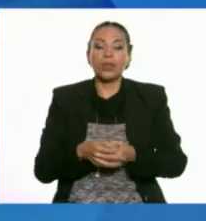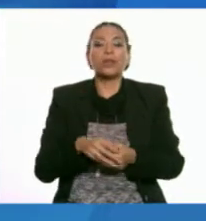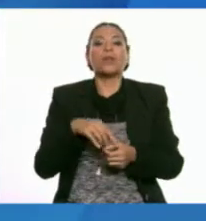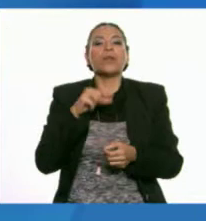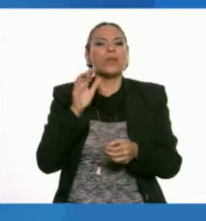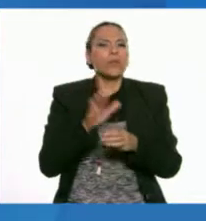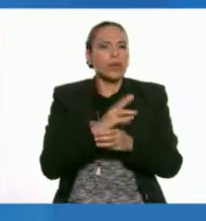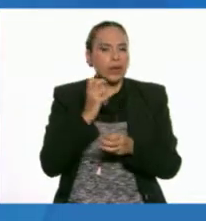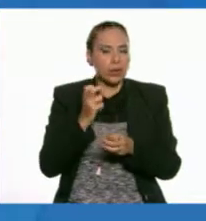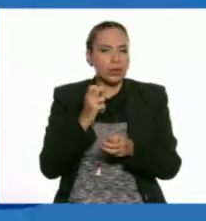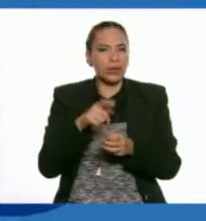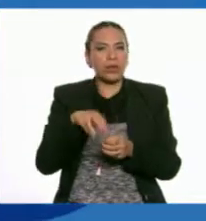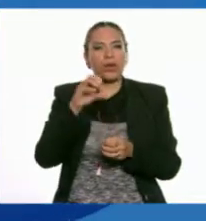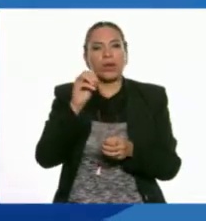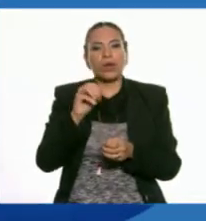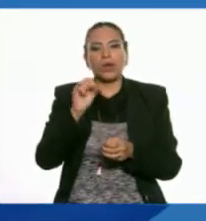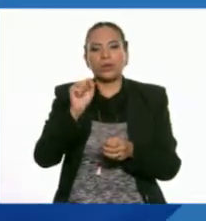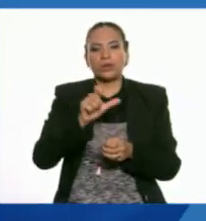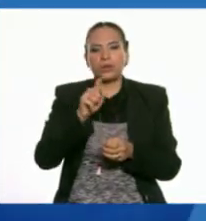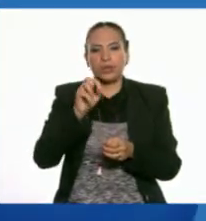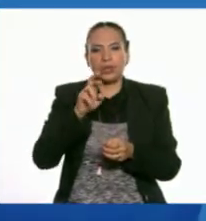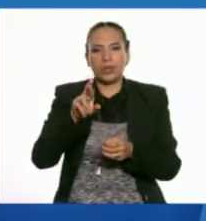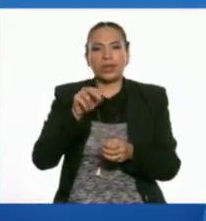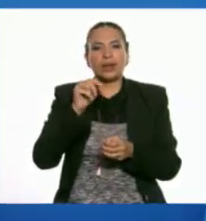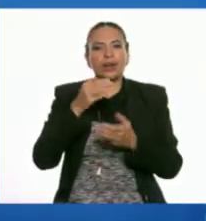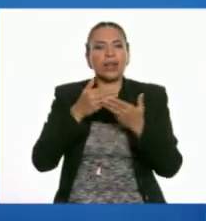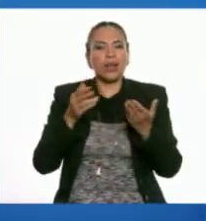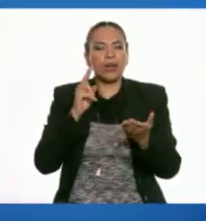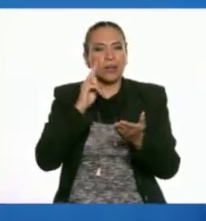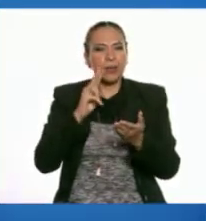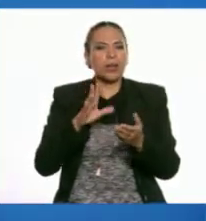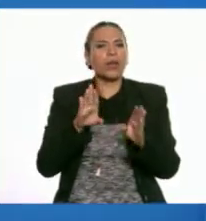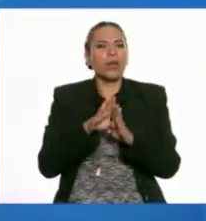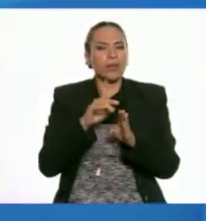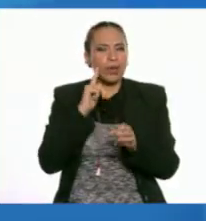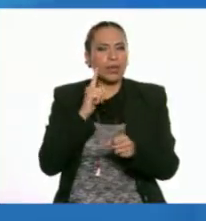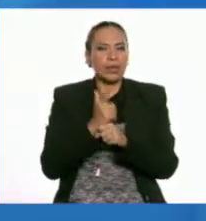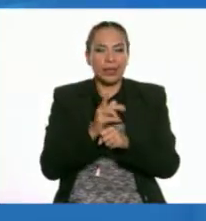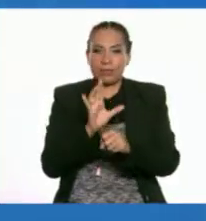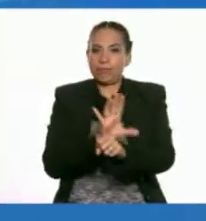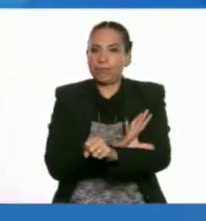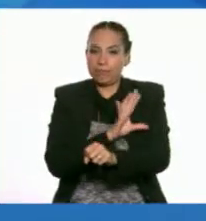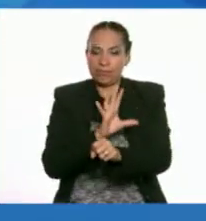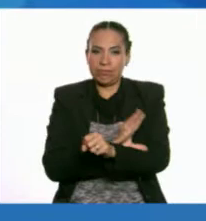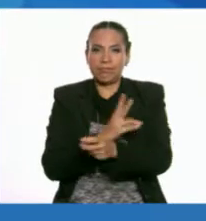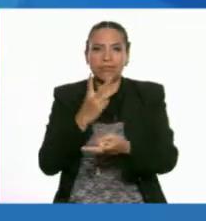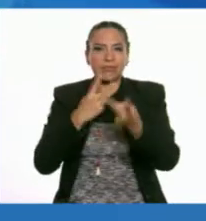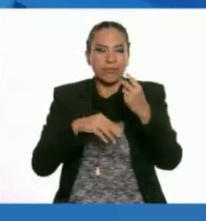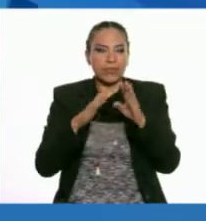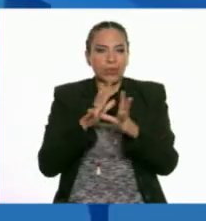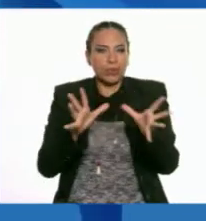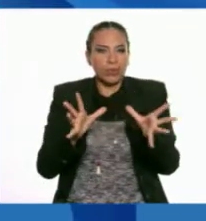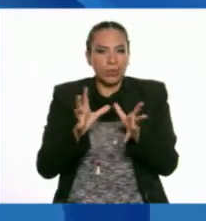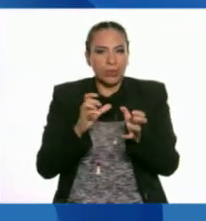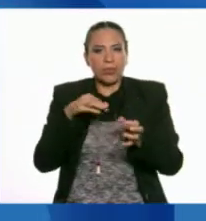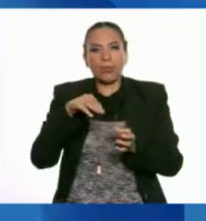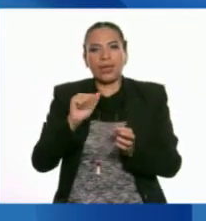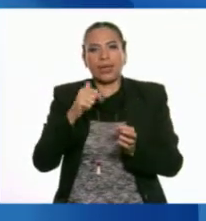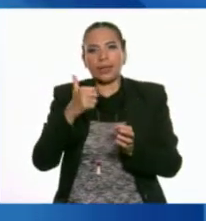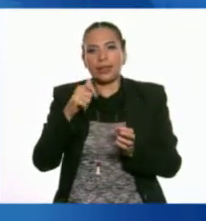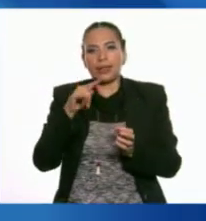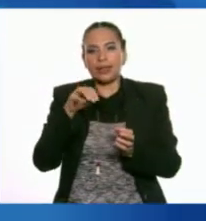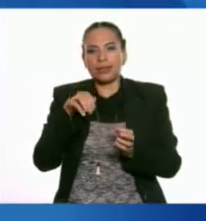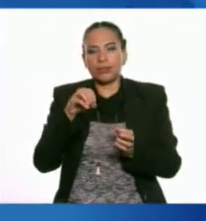En pocas palabras, Ørsted ahora había descubierto, además, que la electricidad genera magnetismo, lo que da